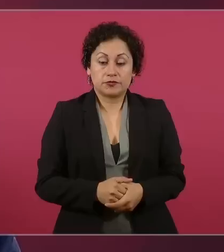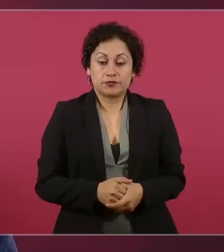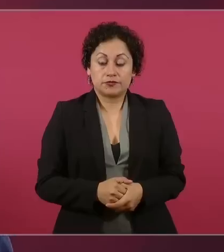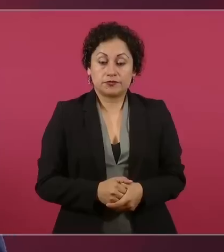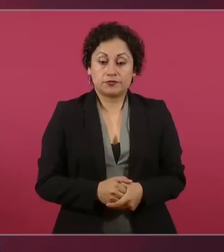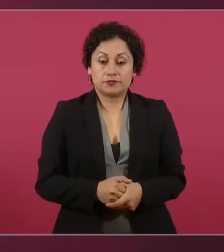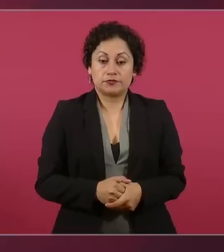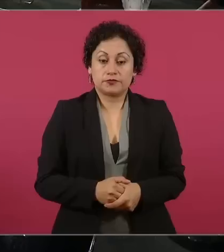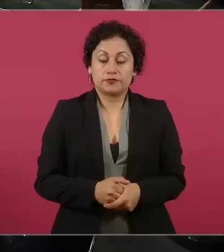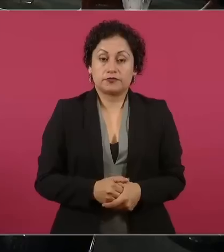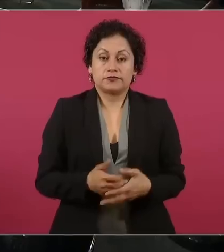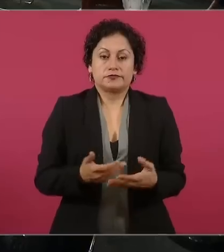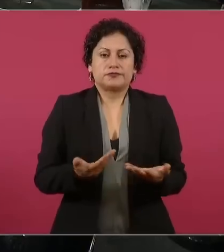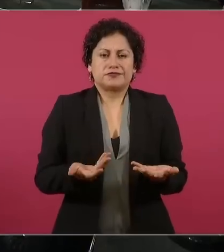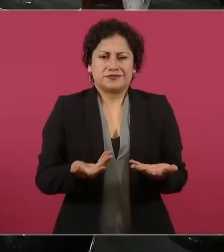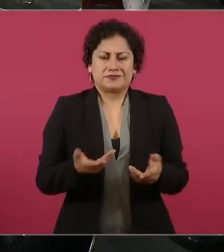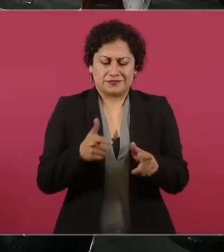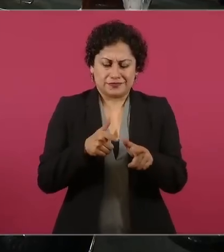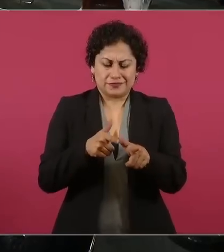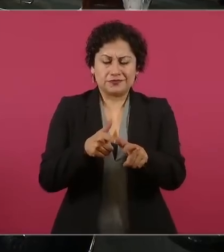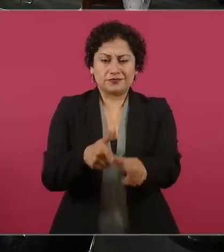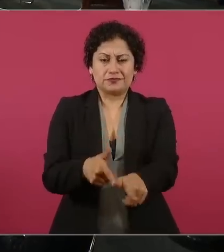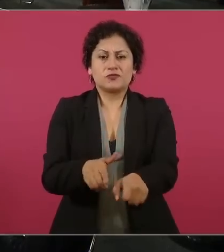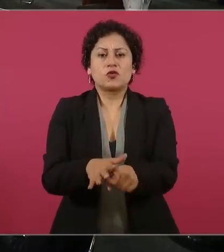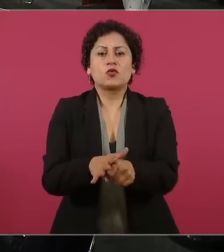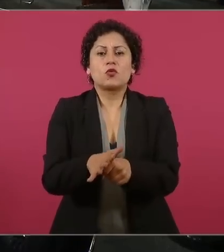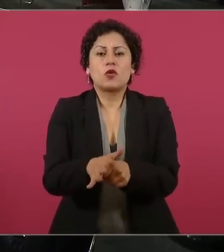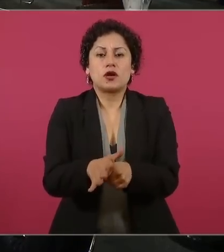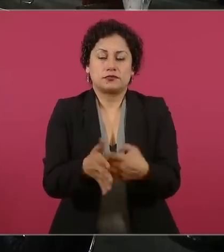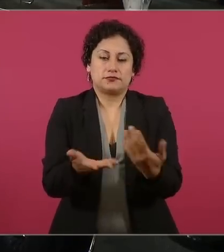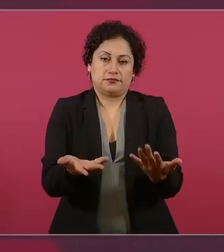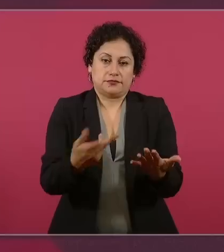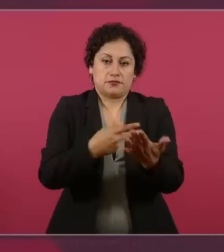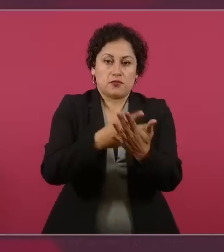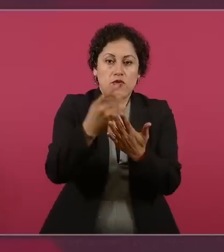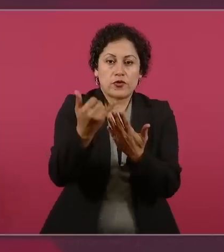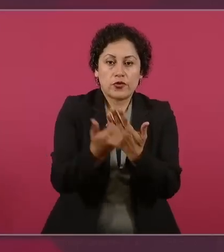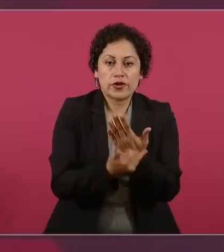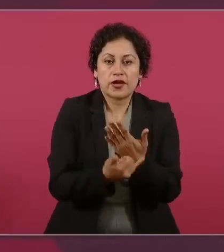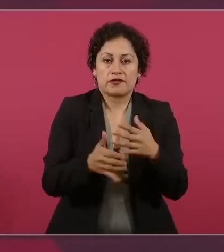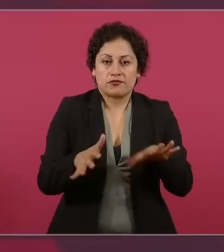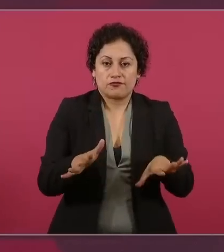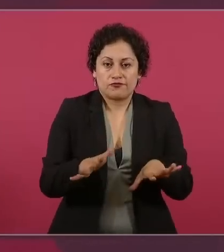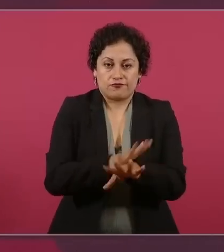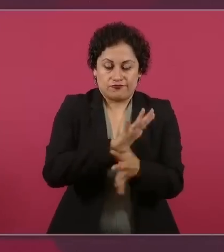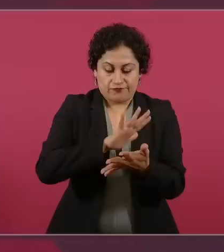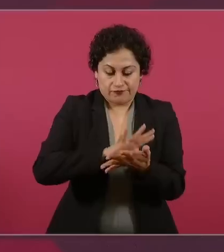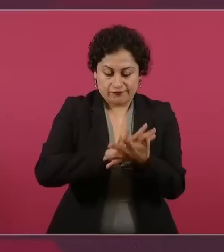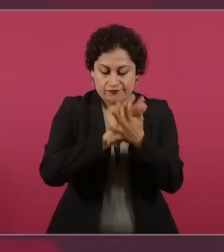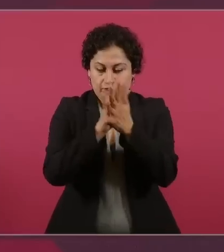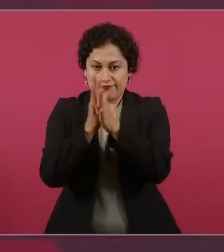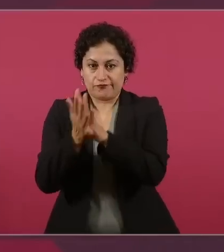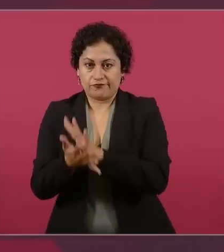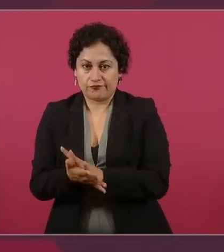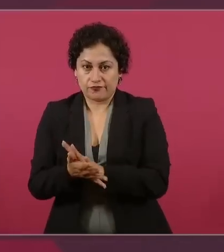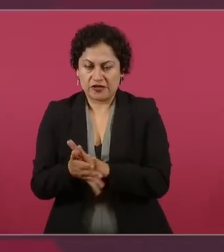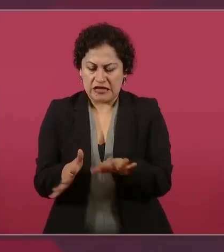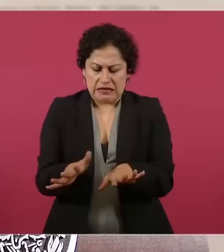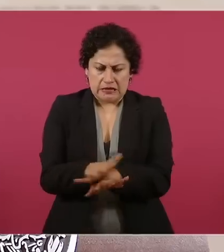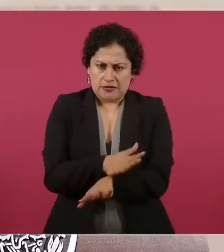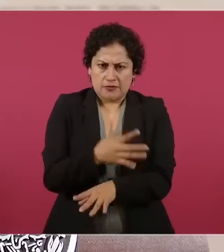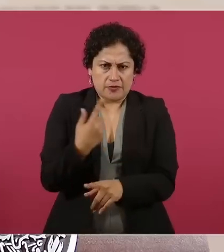¿Qué debe de continuar? El proyecto de transformación. ¿Qué cambian las autoridades?